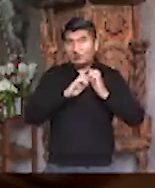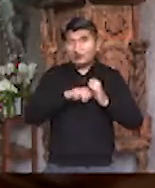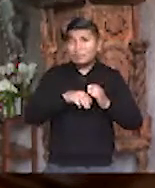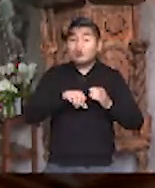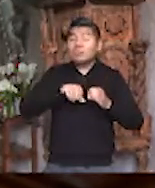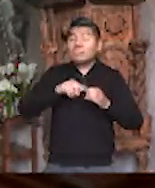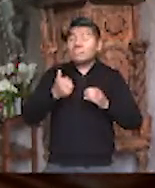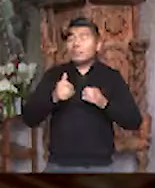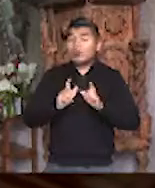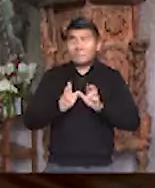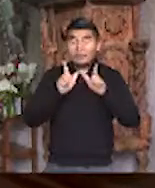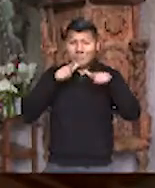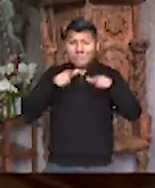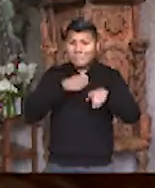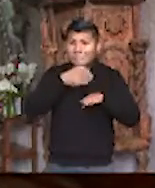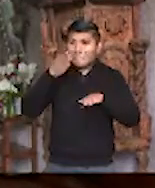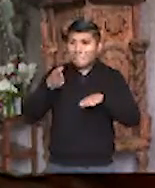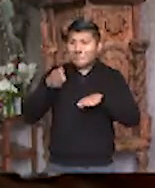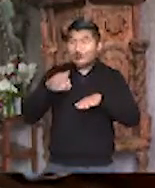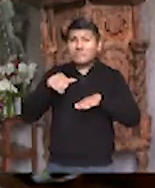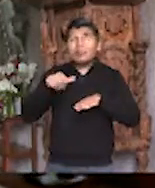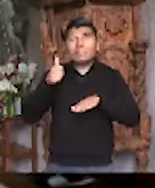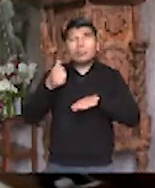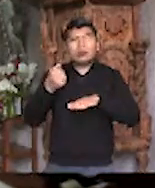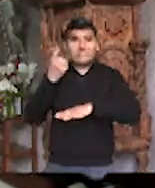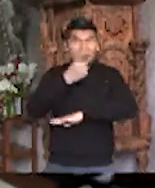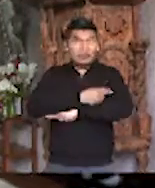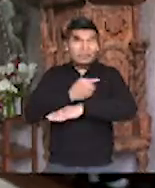lado del lago y al día siguiente